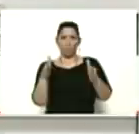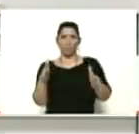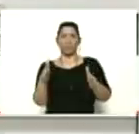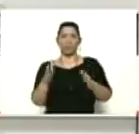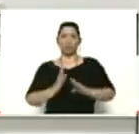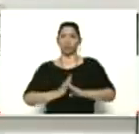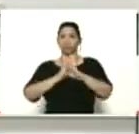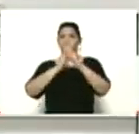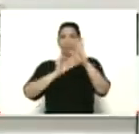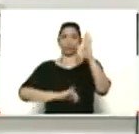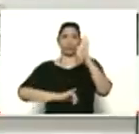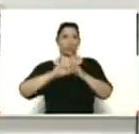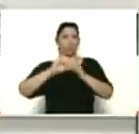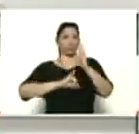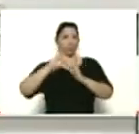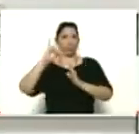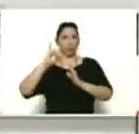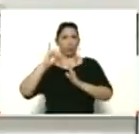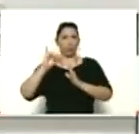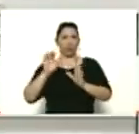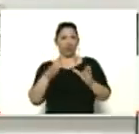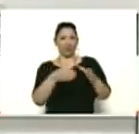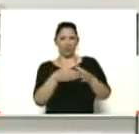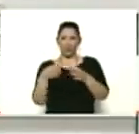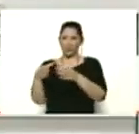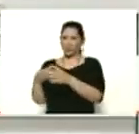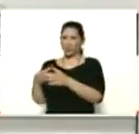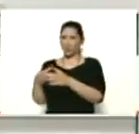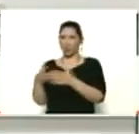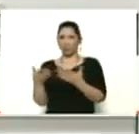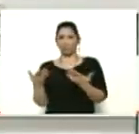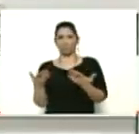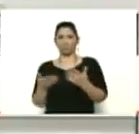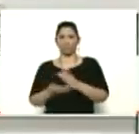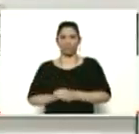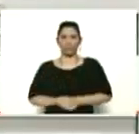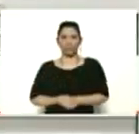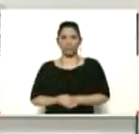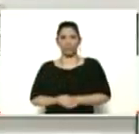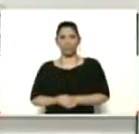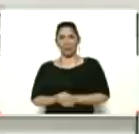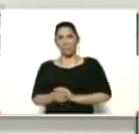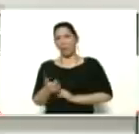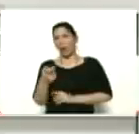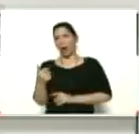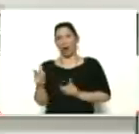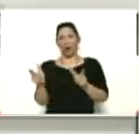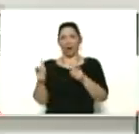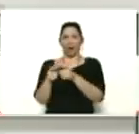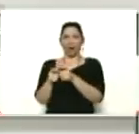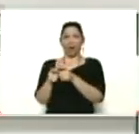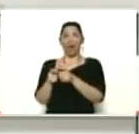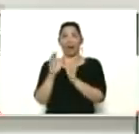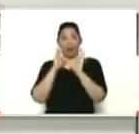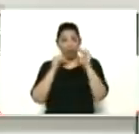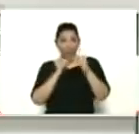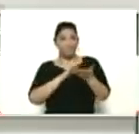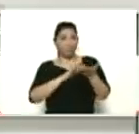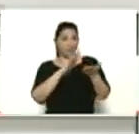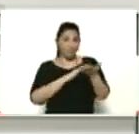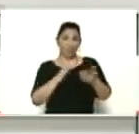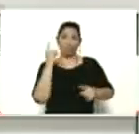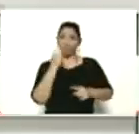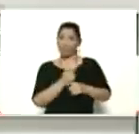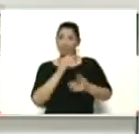Contener la especulación de factores afortunadamente minoritarios, atender y resolver lo que se